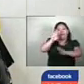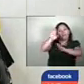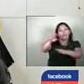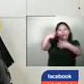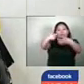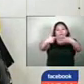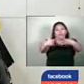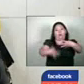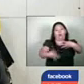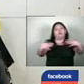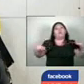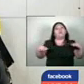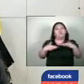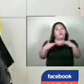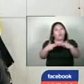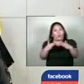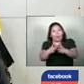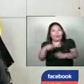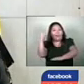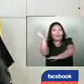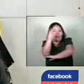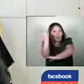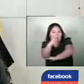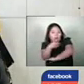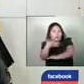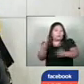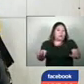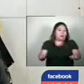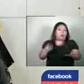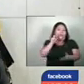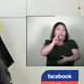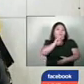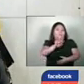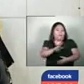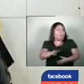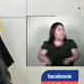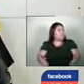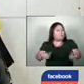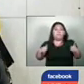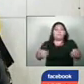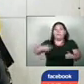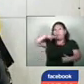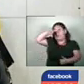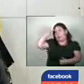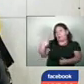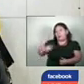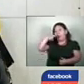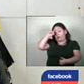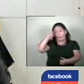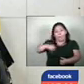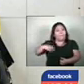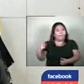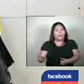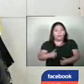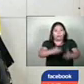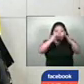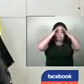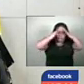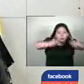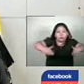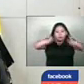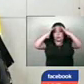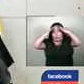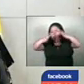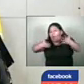manera, creo que el sistema de emergencia también tuvo un impacto positivo para poder atender de mejor manera a las personas